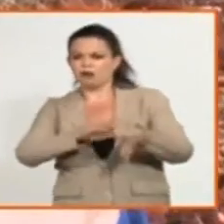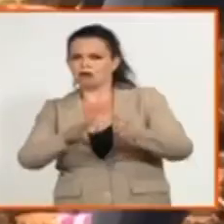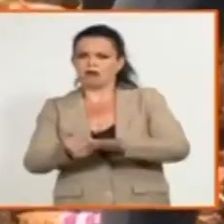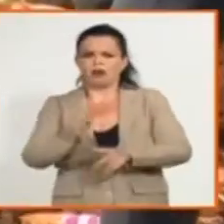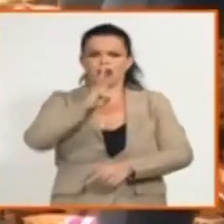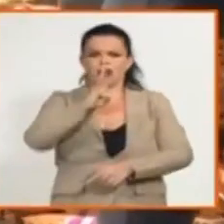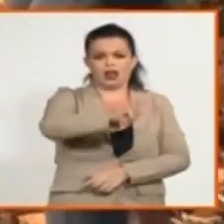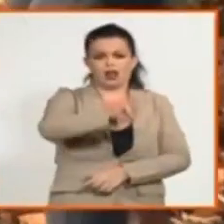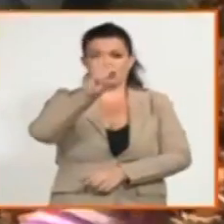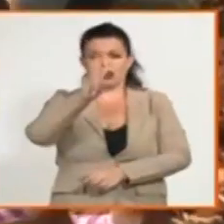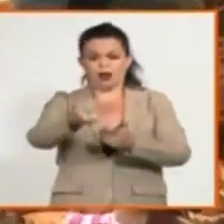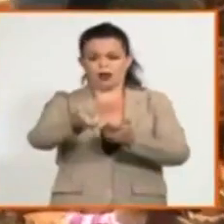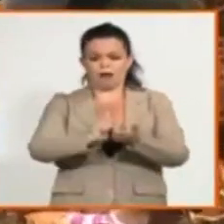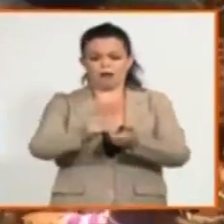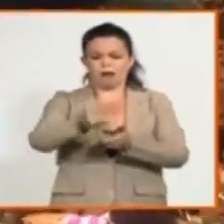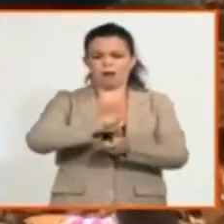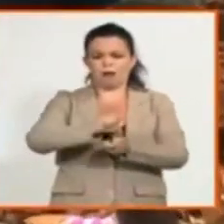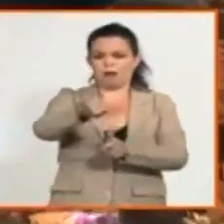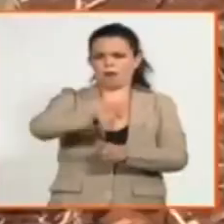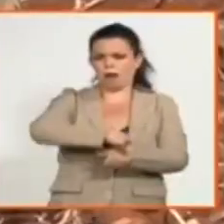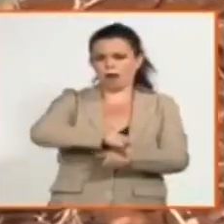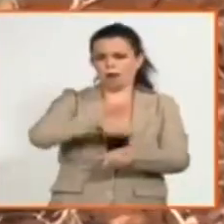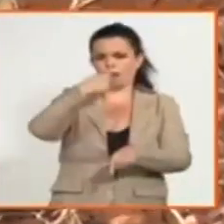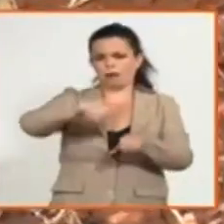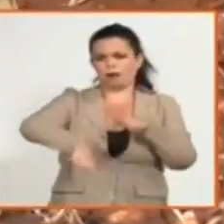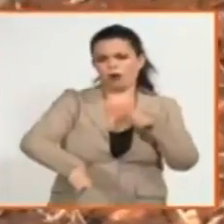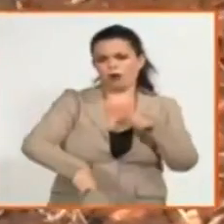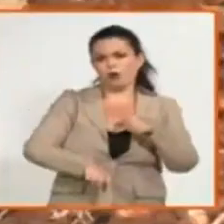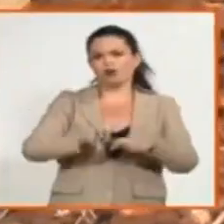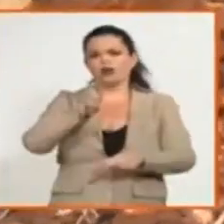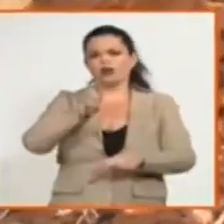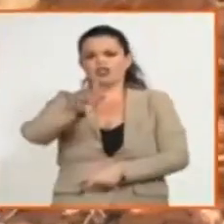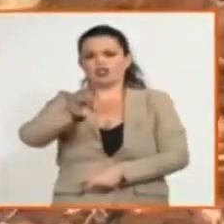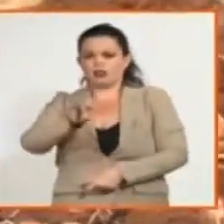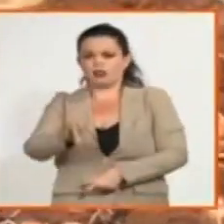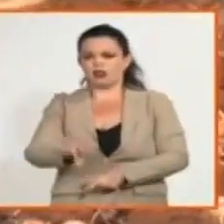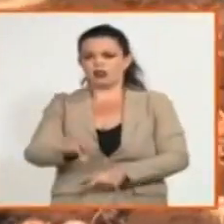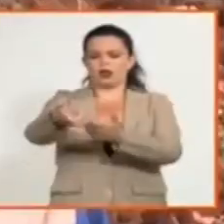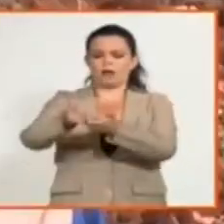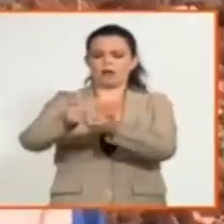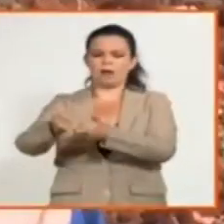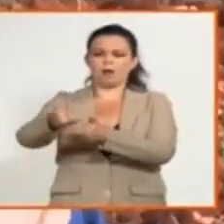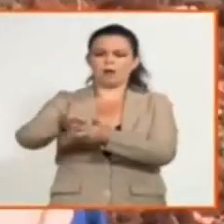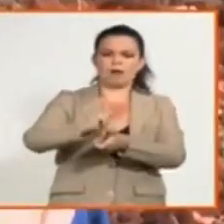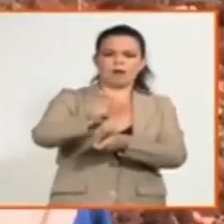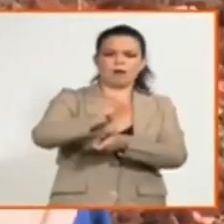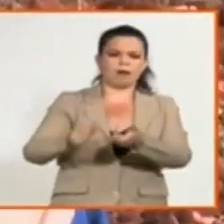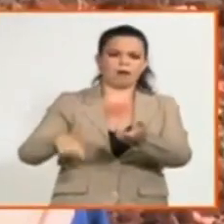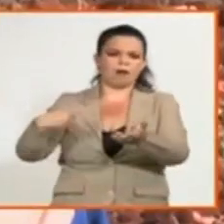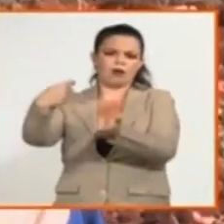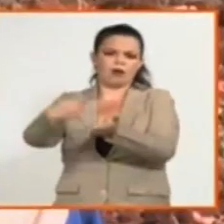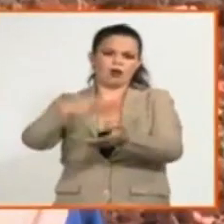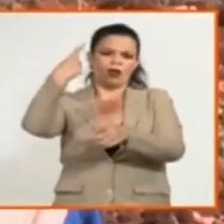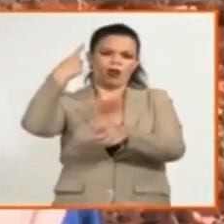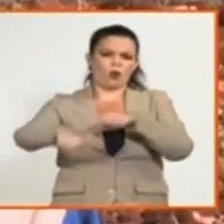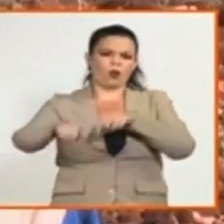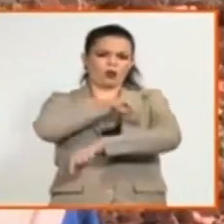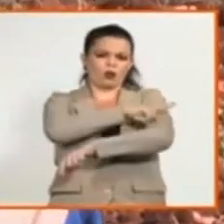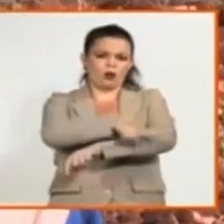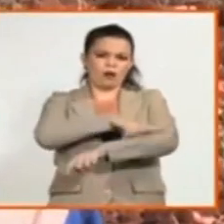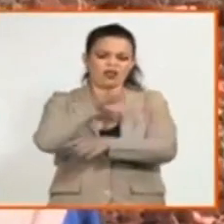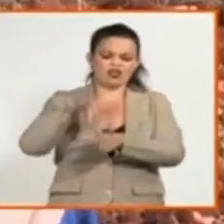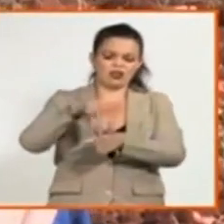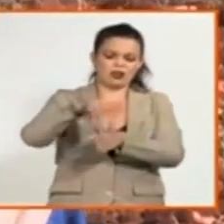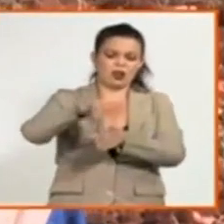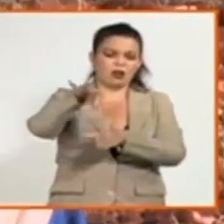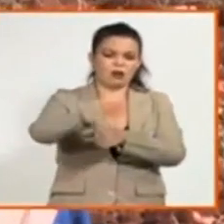y 17 hectáreas de papa importada. Esta papa ya tiene un rendimiento de plan de 16 toneladas por hectárea y debe estar por la 20